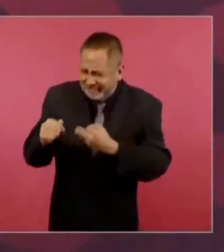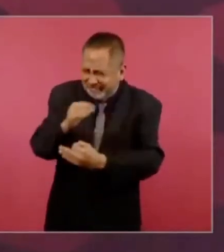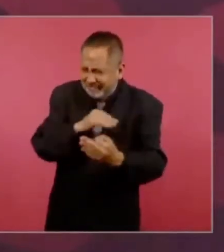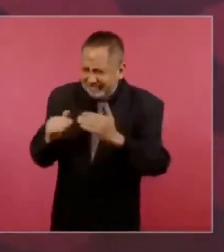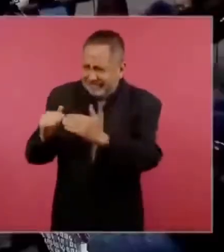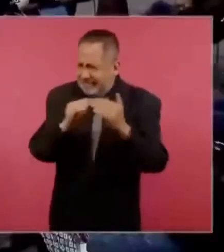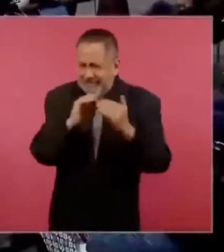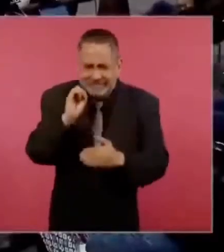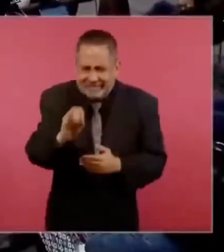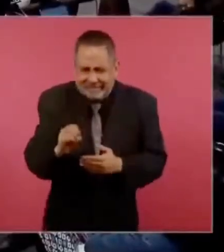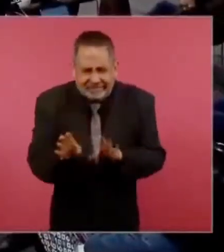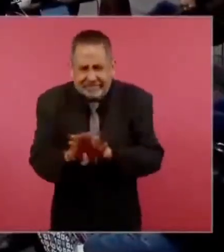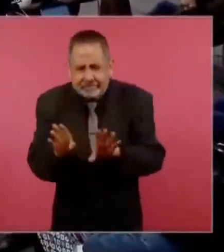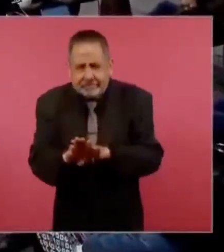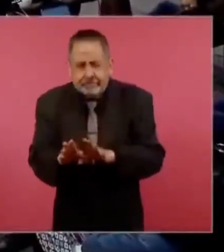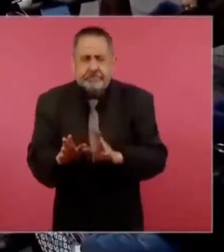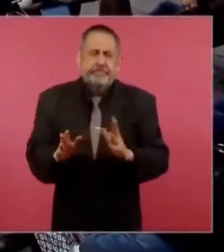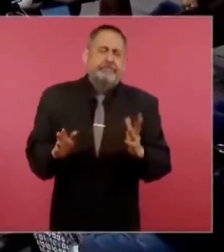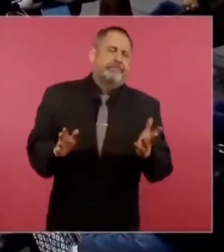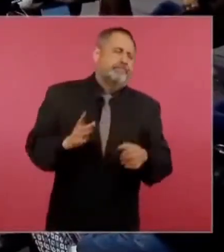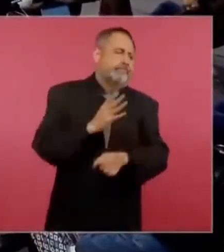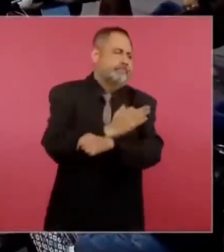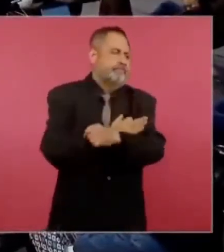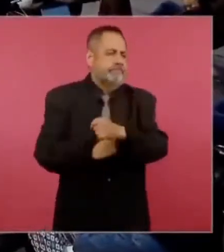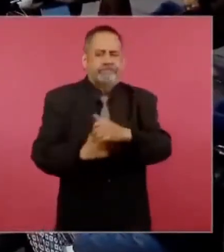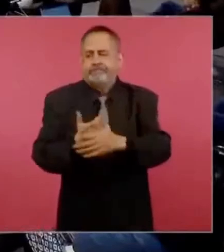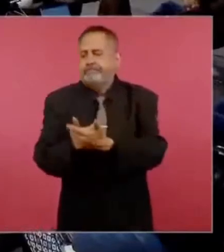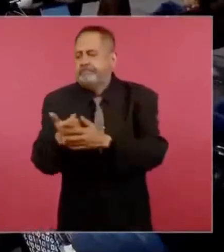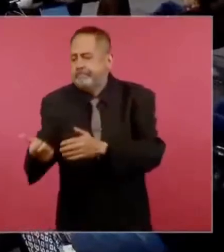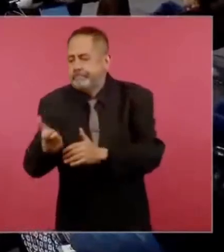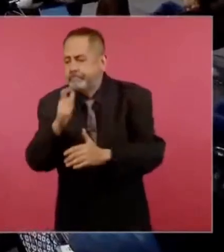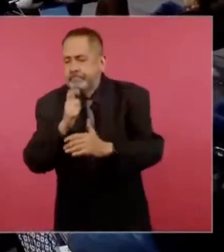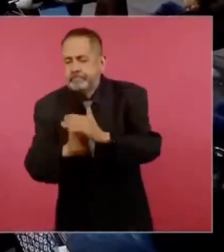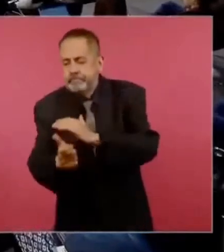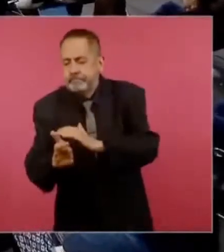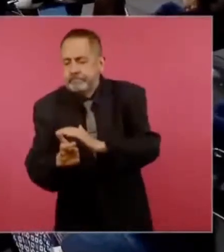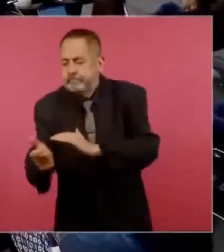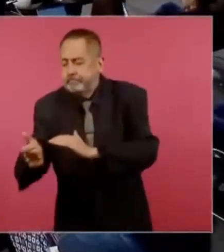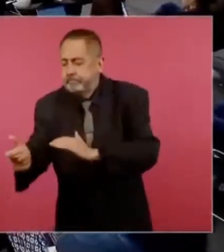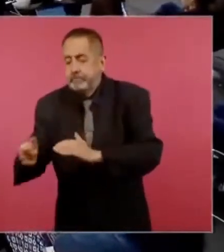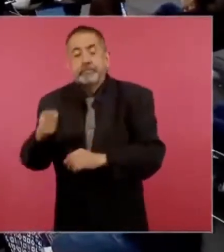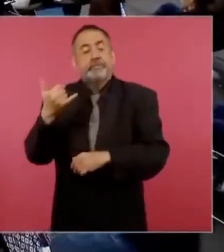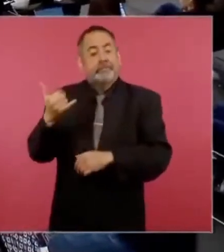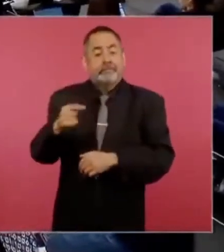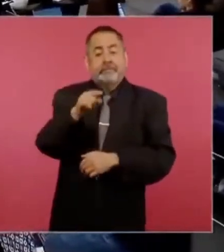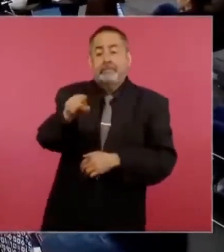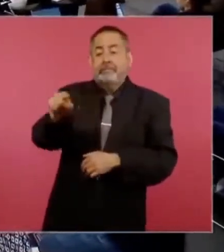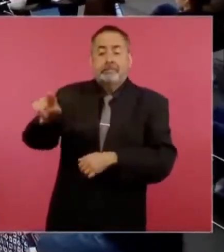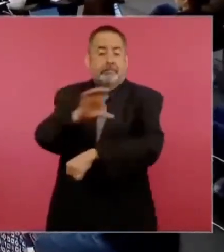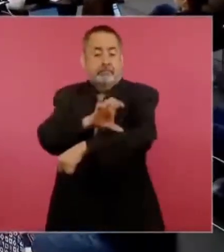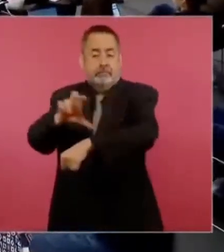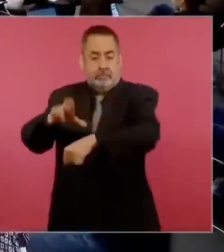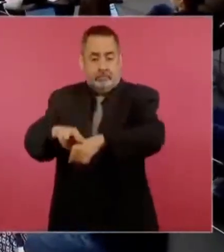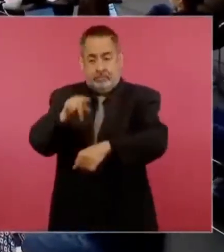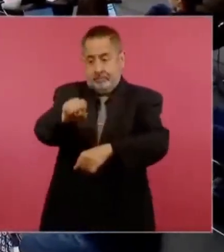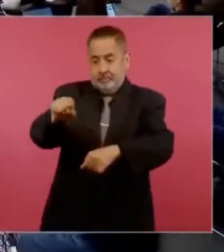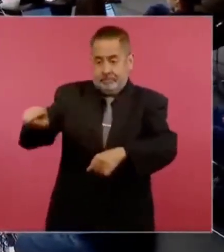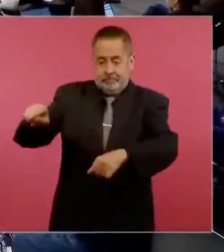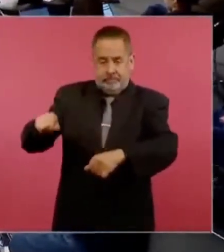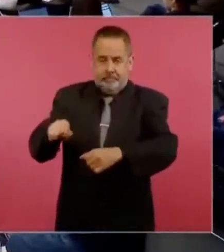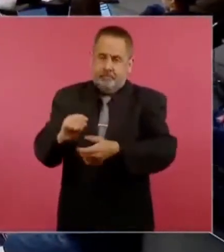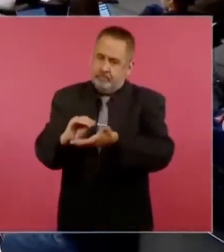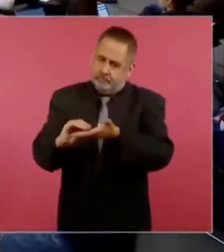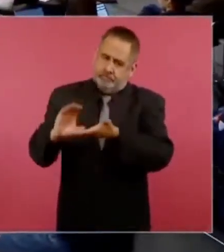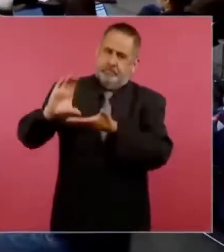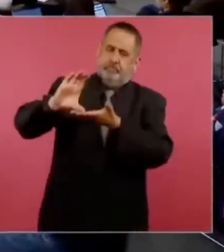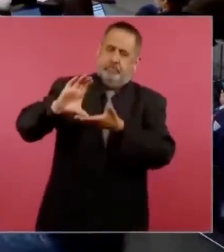moches y a los coordinadores de las fracciones, a esos les